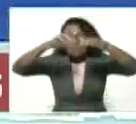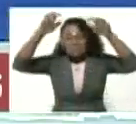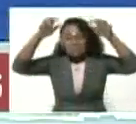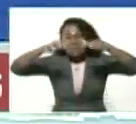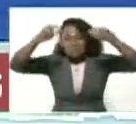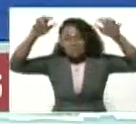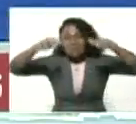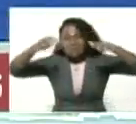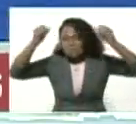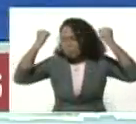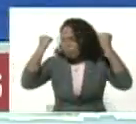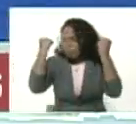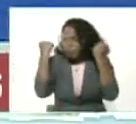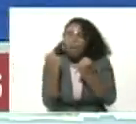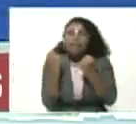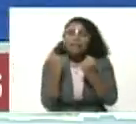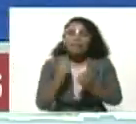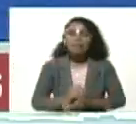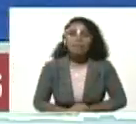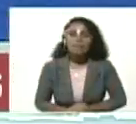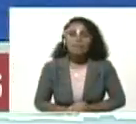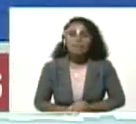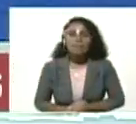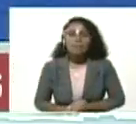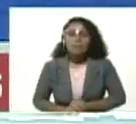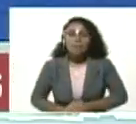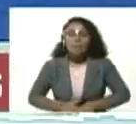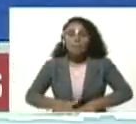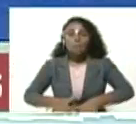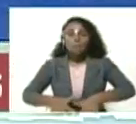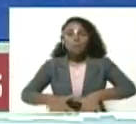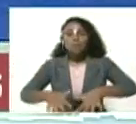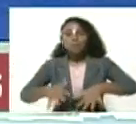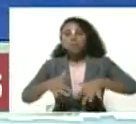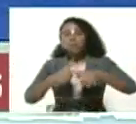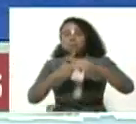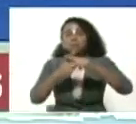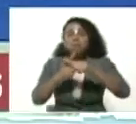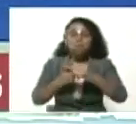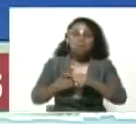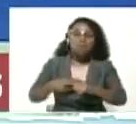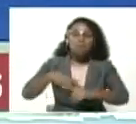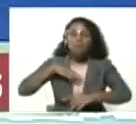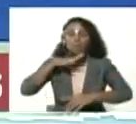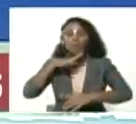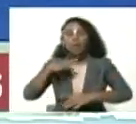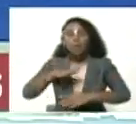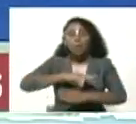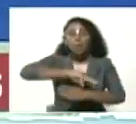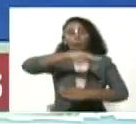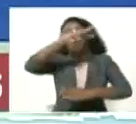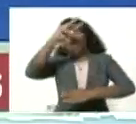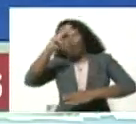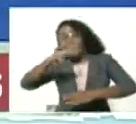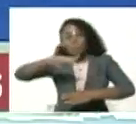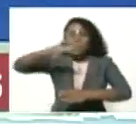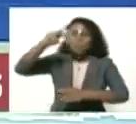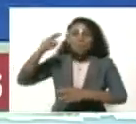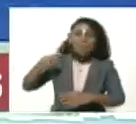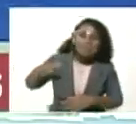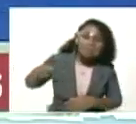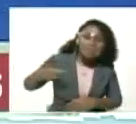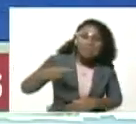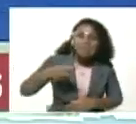normal. Se acumularon, se saturaron las montañas, los ríos,